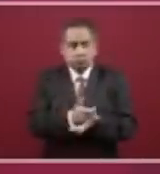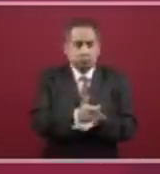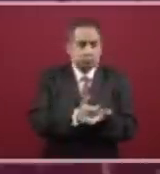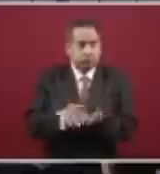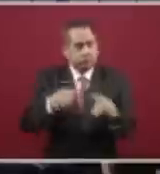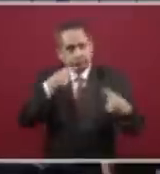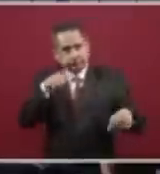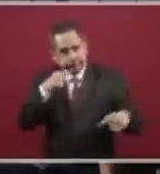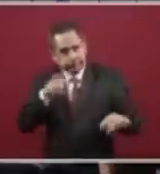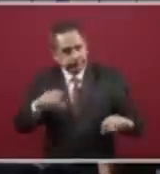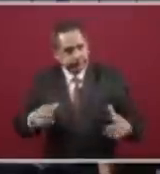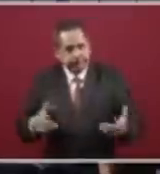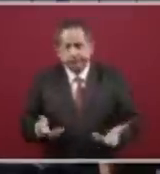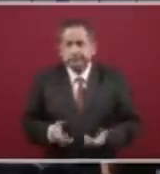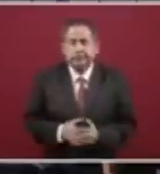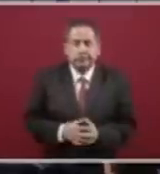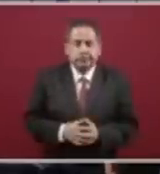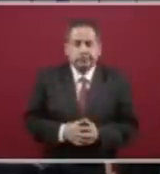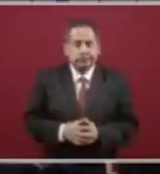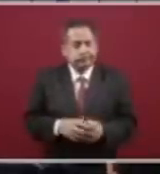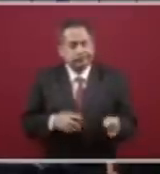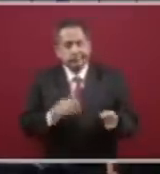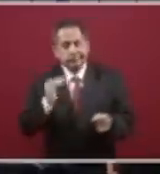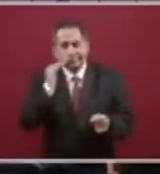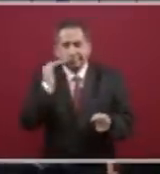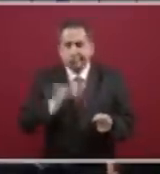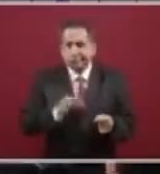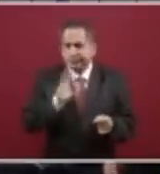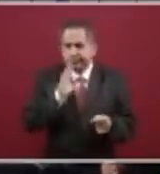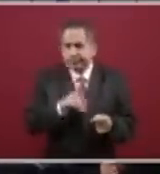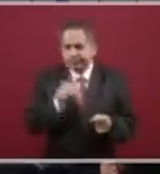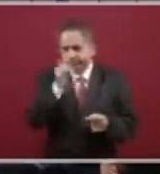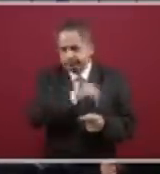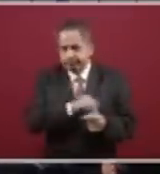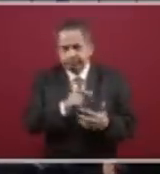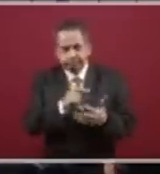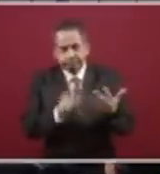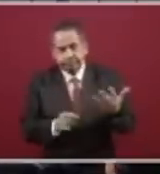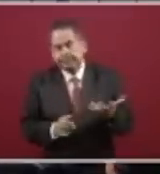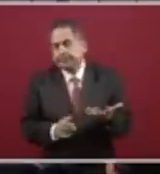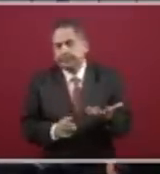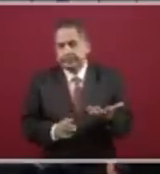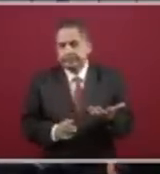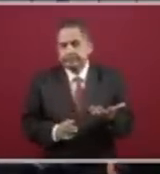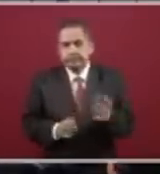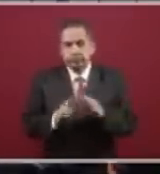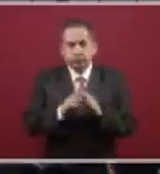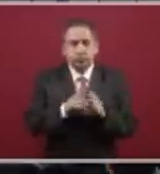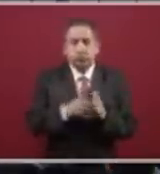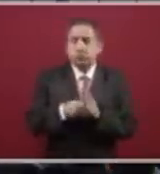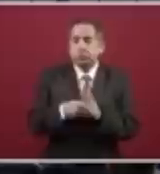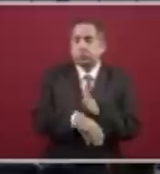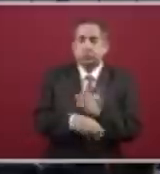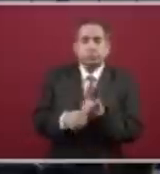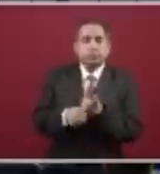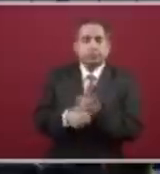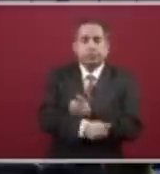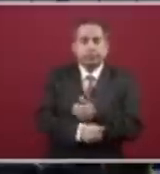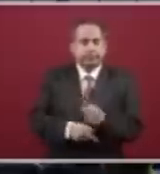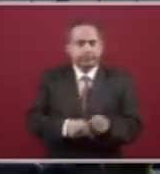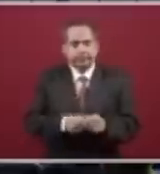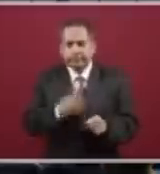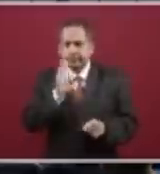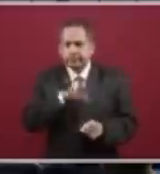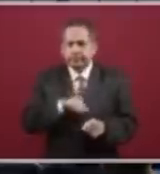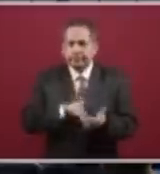independientemente de las anomalías de diversa índole que hemos tratado del ocultamiento de información relevante y de las irregularidades